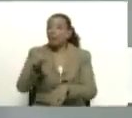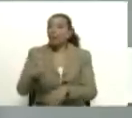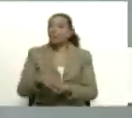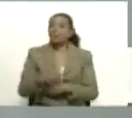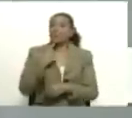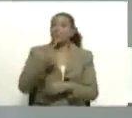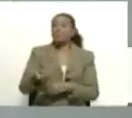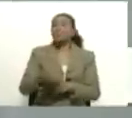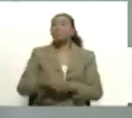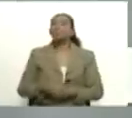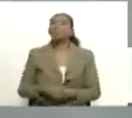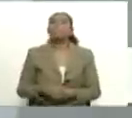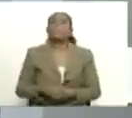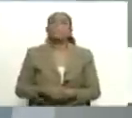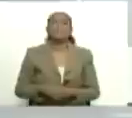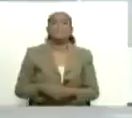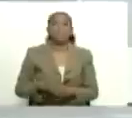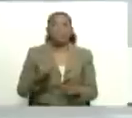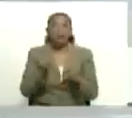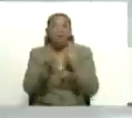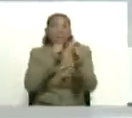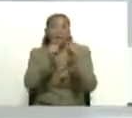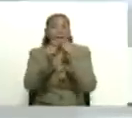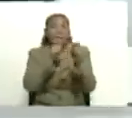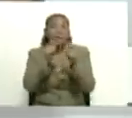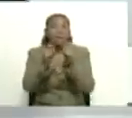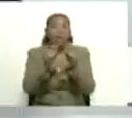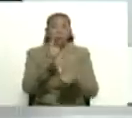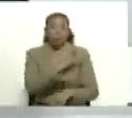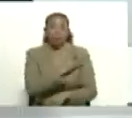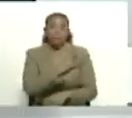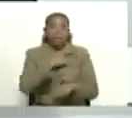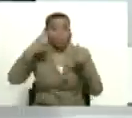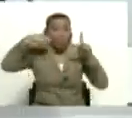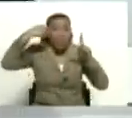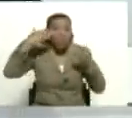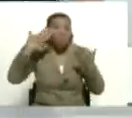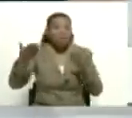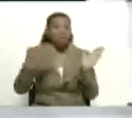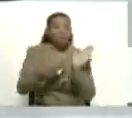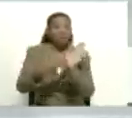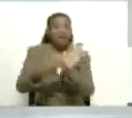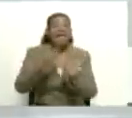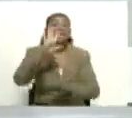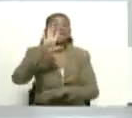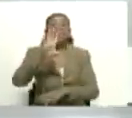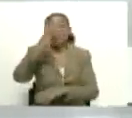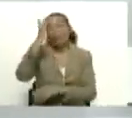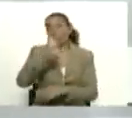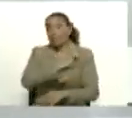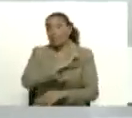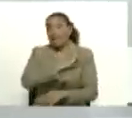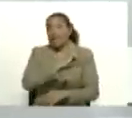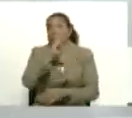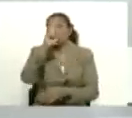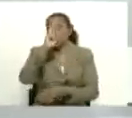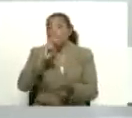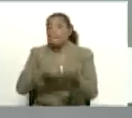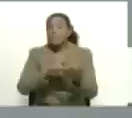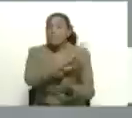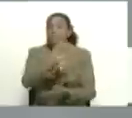Dice, porque lo entrevistan en la Unión Universidad, yo tengo el video, 5 de enero del 2020, no el